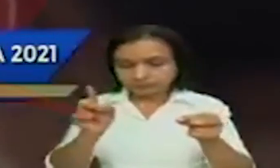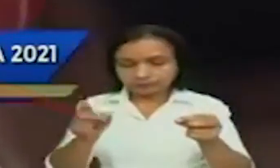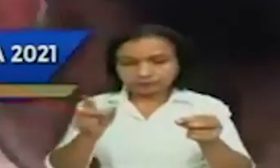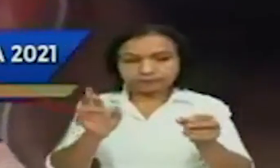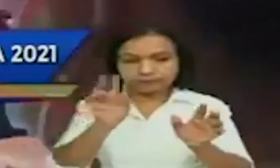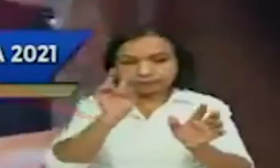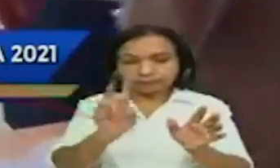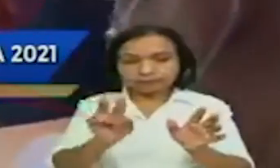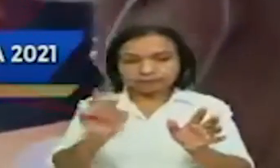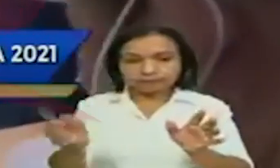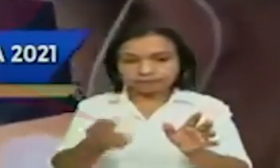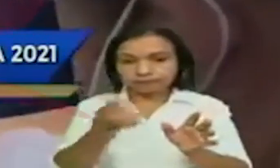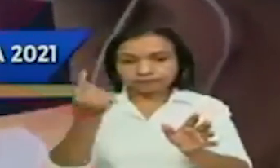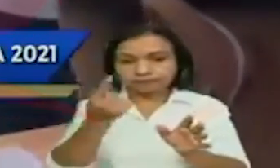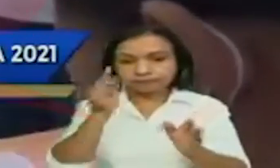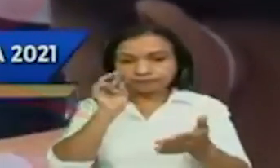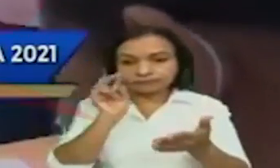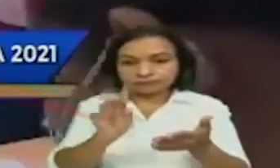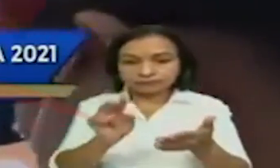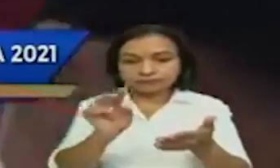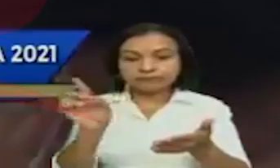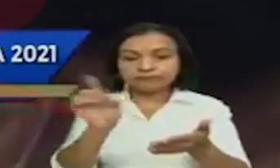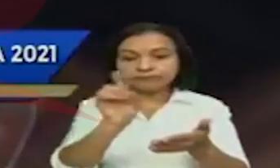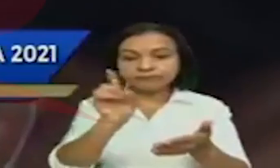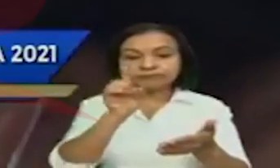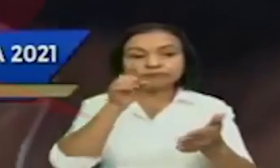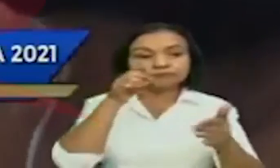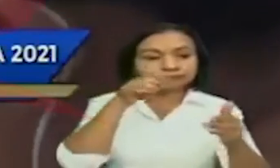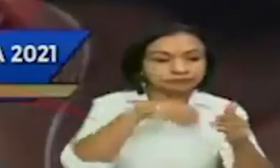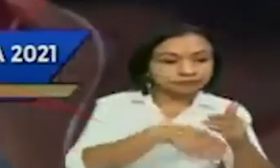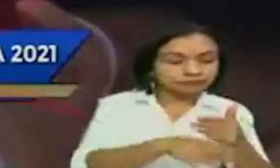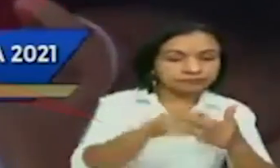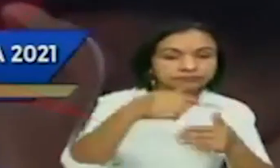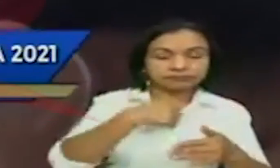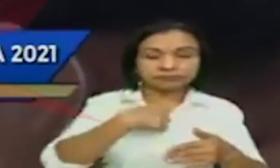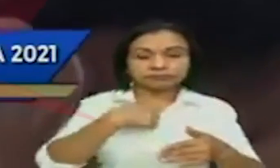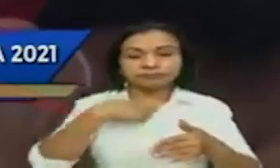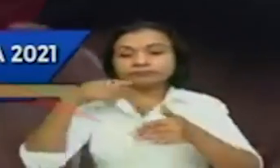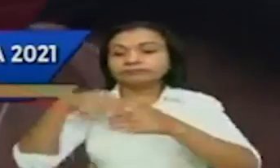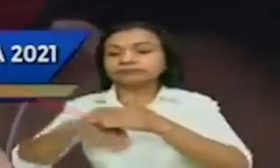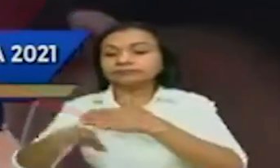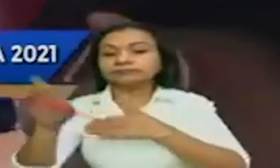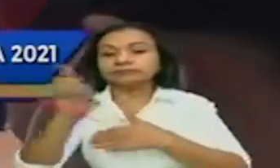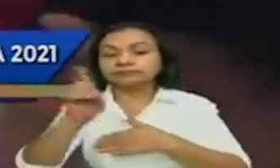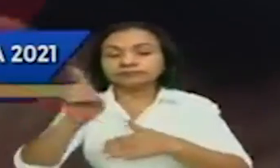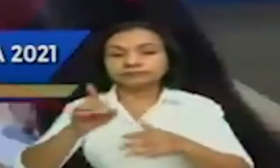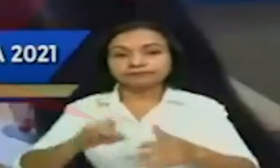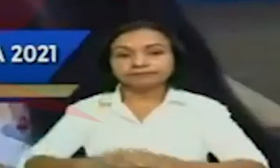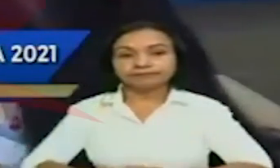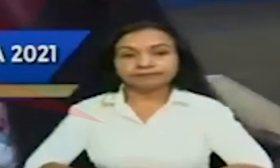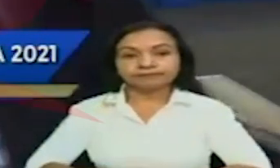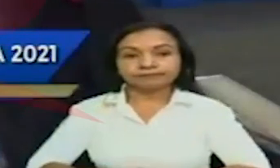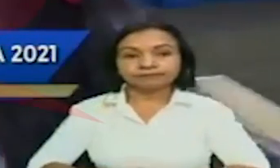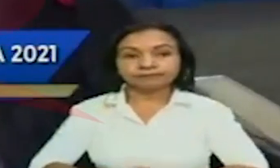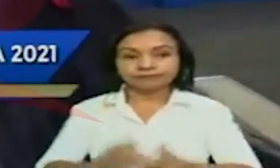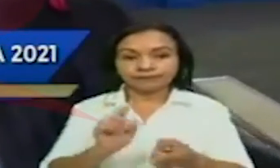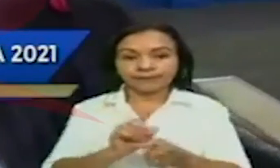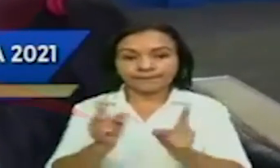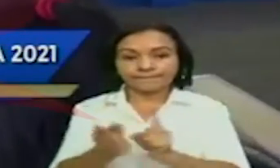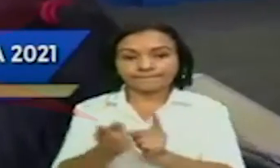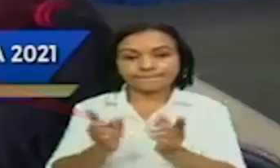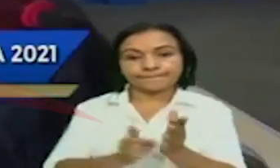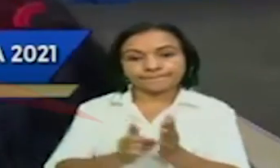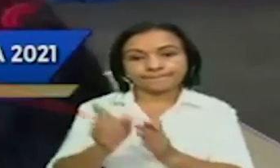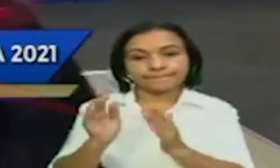en murales donde los resultados de esta verificación, ¿verdad? Entonces la gente puede ir a verificarse también